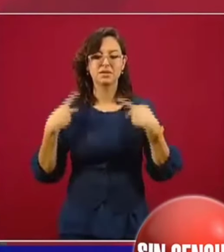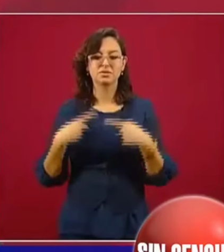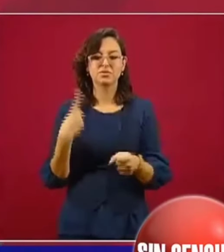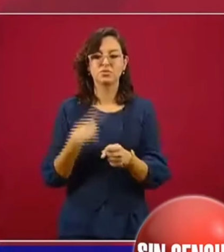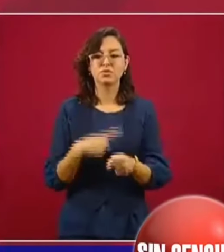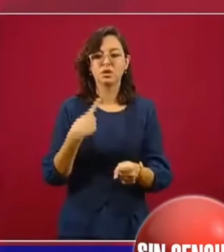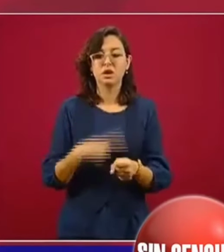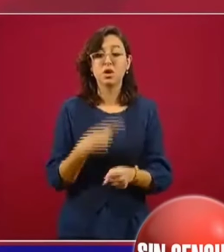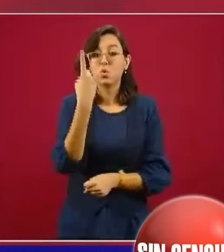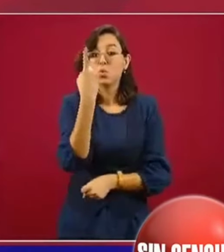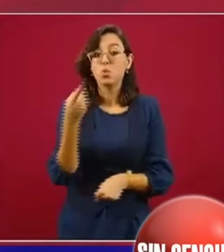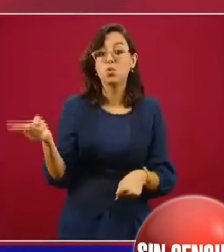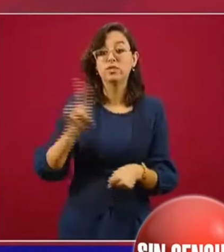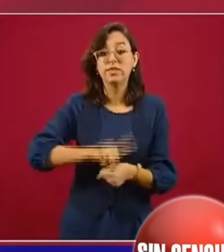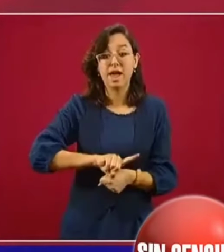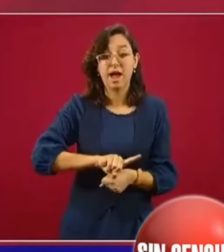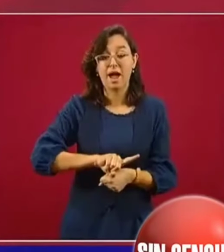un solo día.